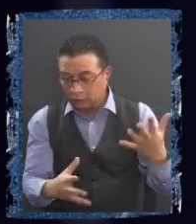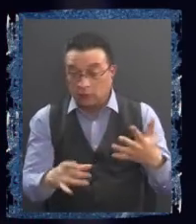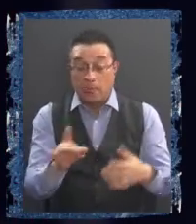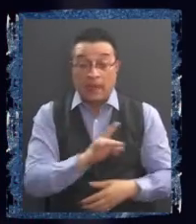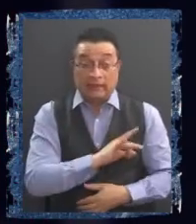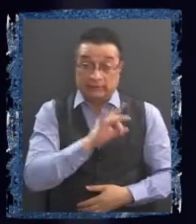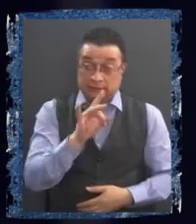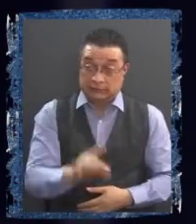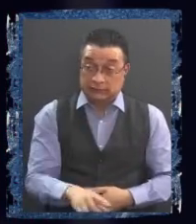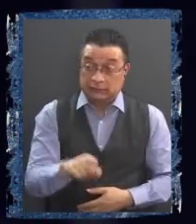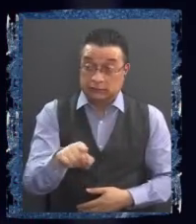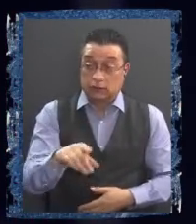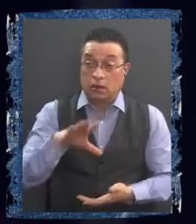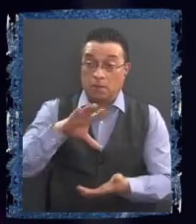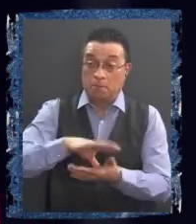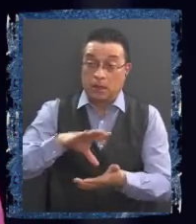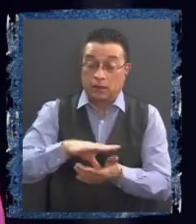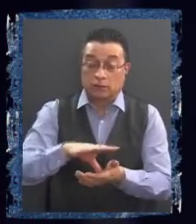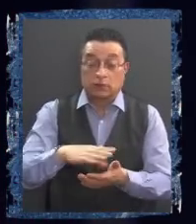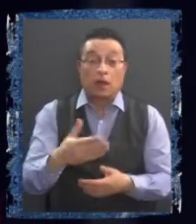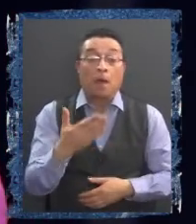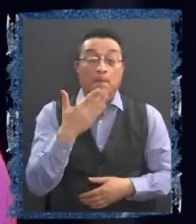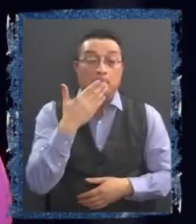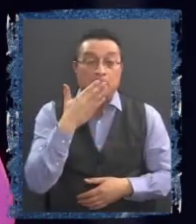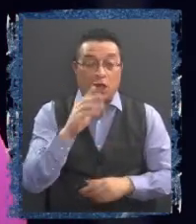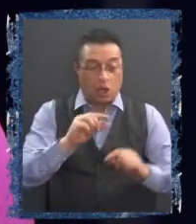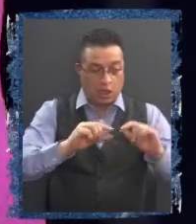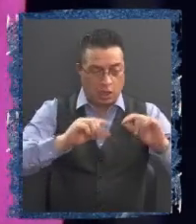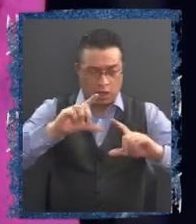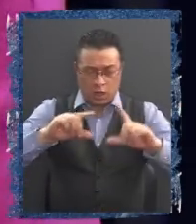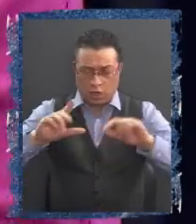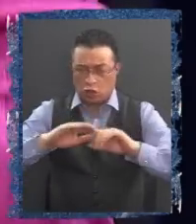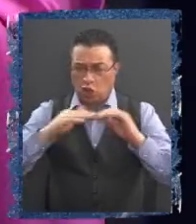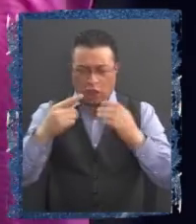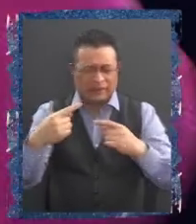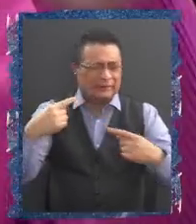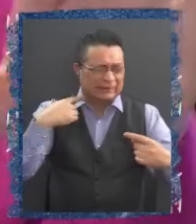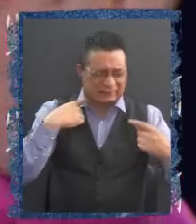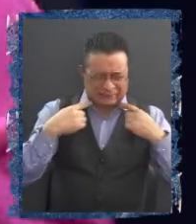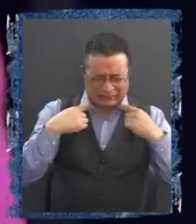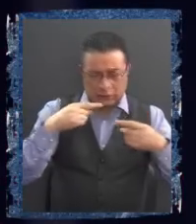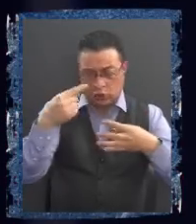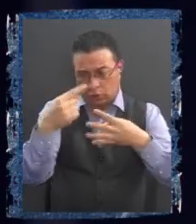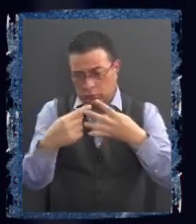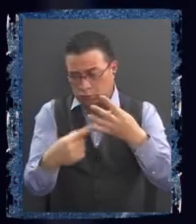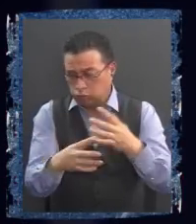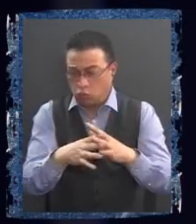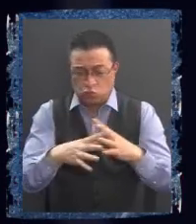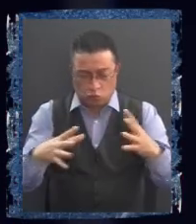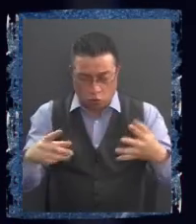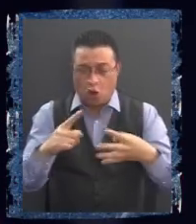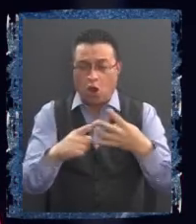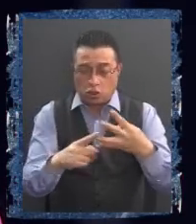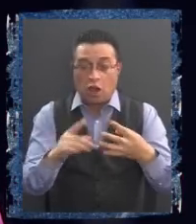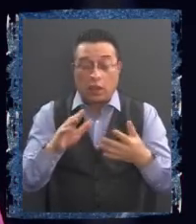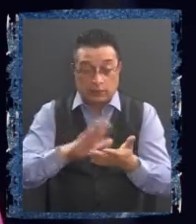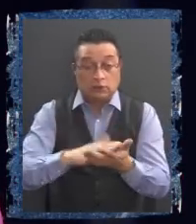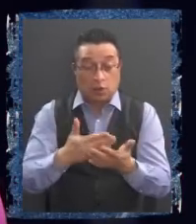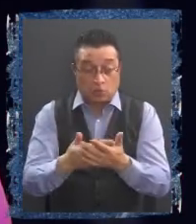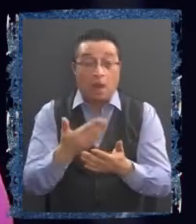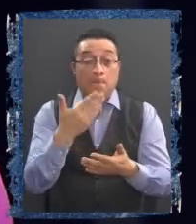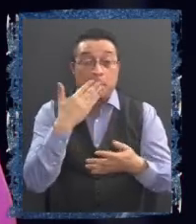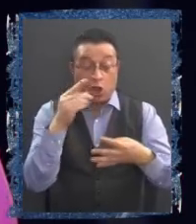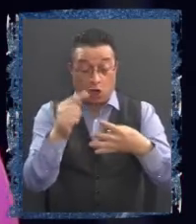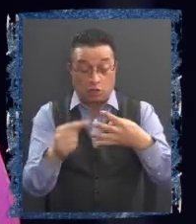país que tiene mejores indicadores, con todos los defectos que Sí. tenemos, no estoy siendo exitista, Sí. de salud prácticamente de